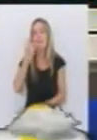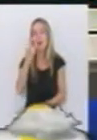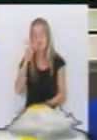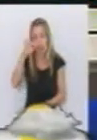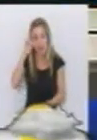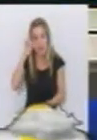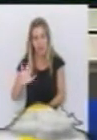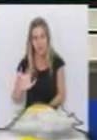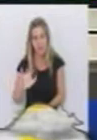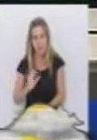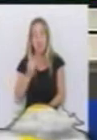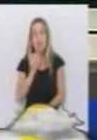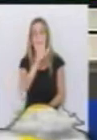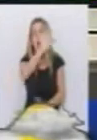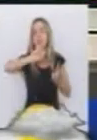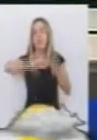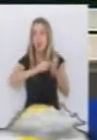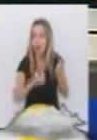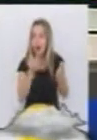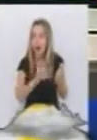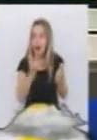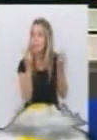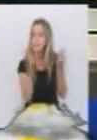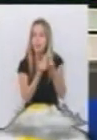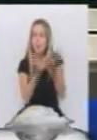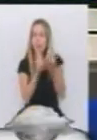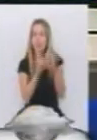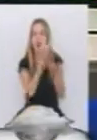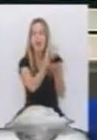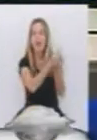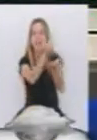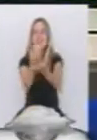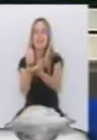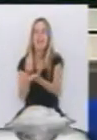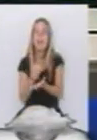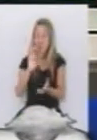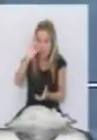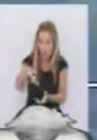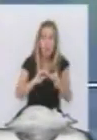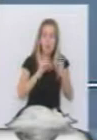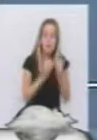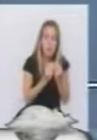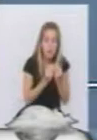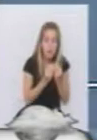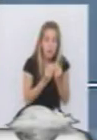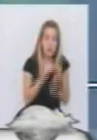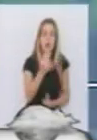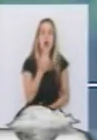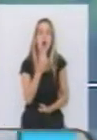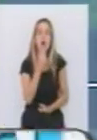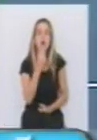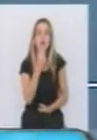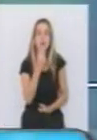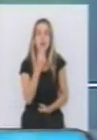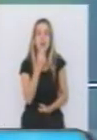Martín Insaurralde. ¿Sabes cuántos hay? 11. 11 pre... Todos del mismo partido. Vamos a ver cuántos quedan. Vamos a ver cuántos quedan.